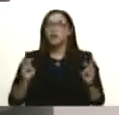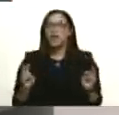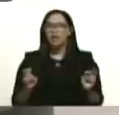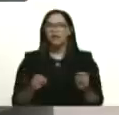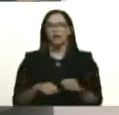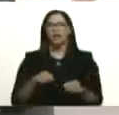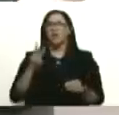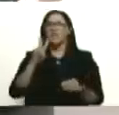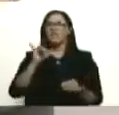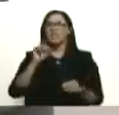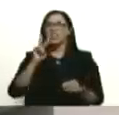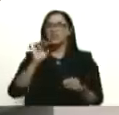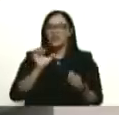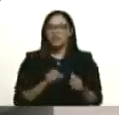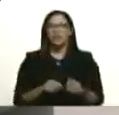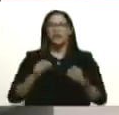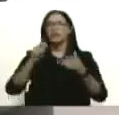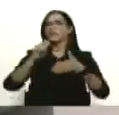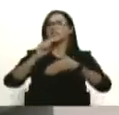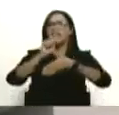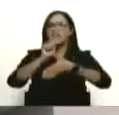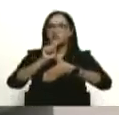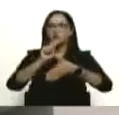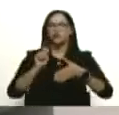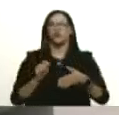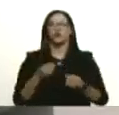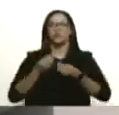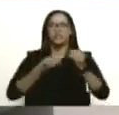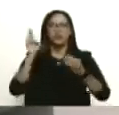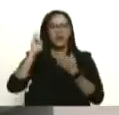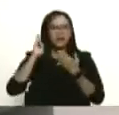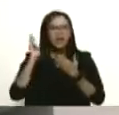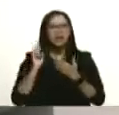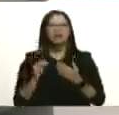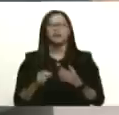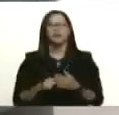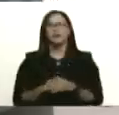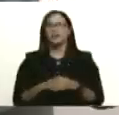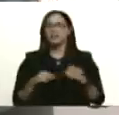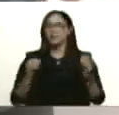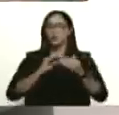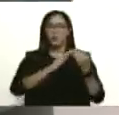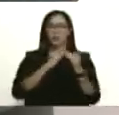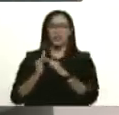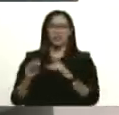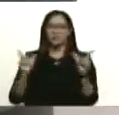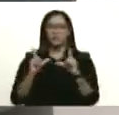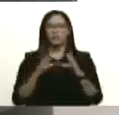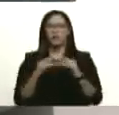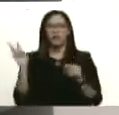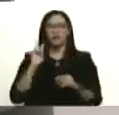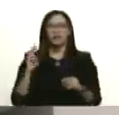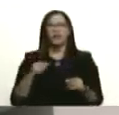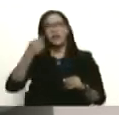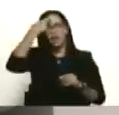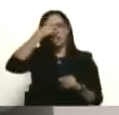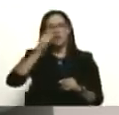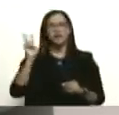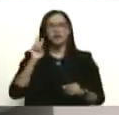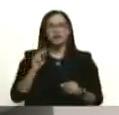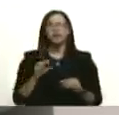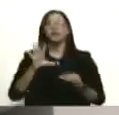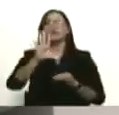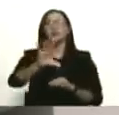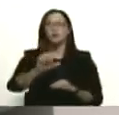TV, cuando se creó Telesur, cuando se crearon las radios y televisoras comunitarias por todo el país. El pueblo venezolano tomó la